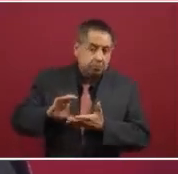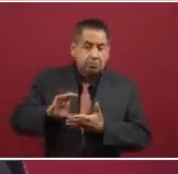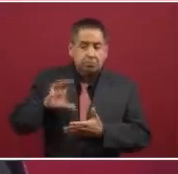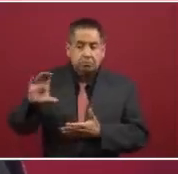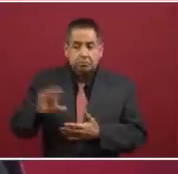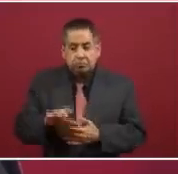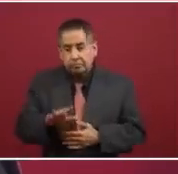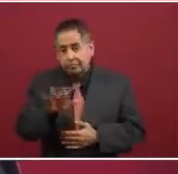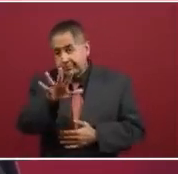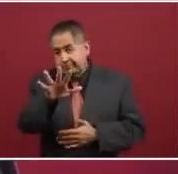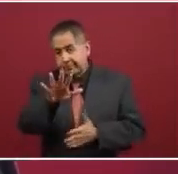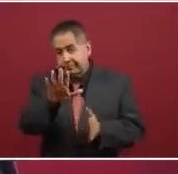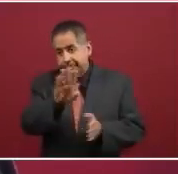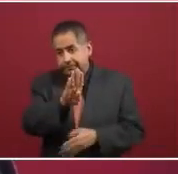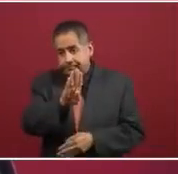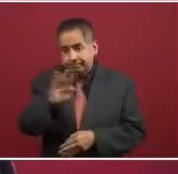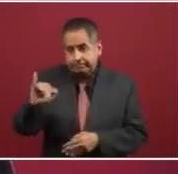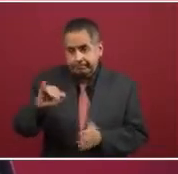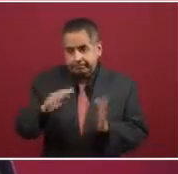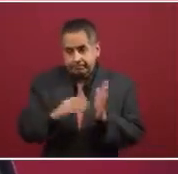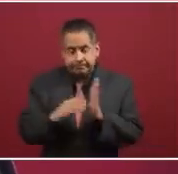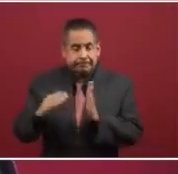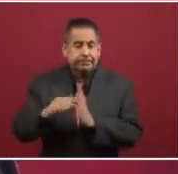a 5 billones